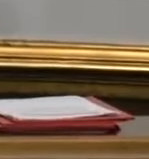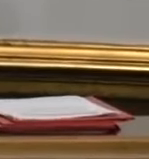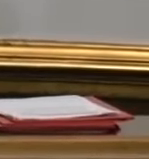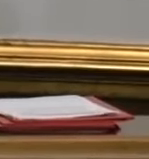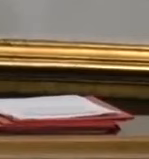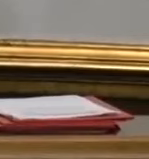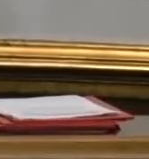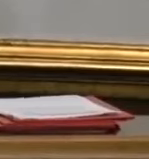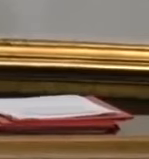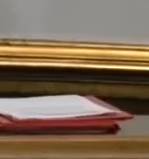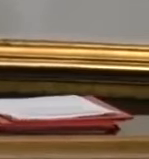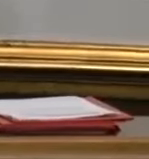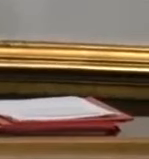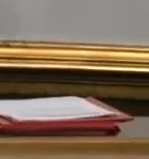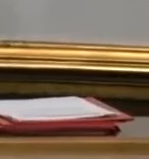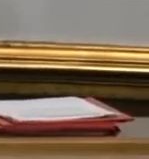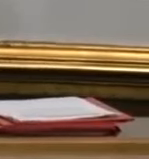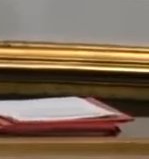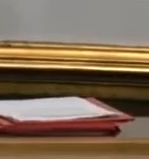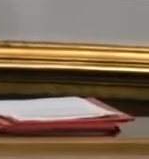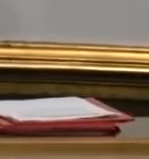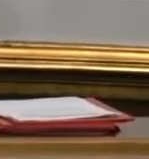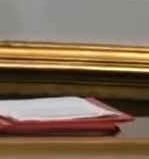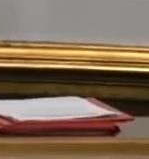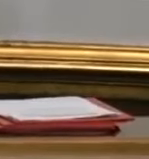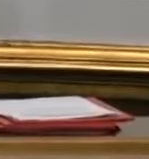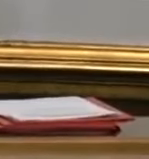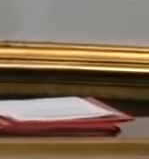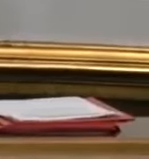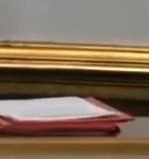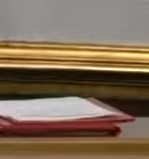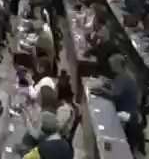sus legítimos propietarios. Secretaria de la ley.